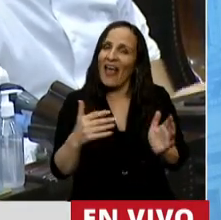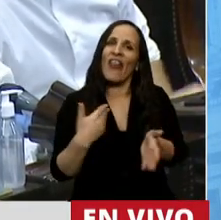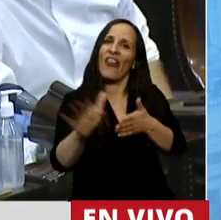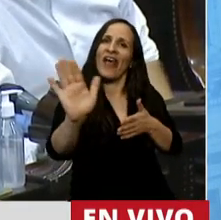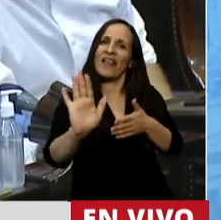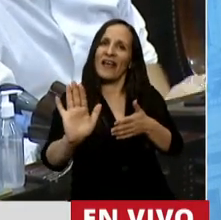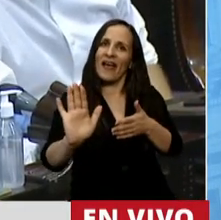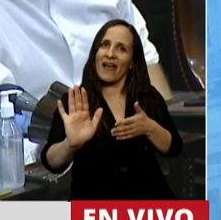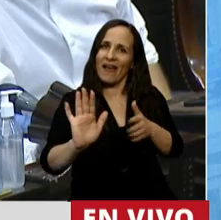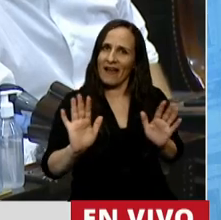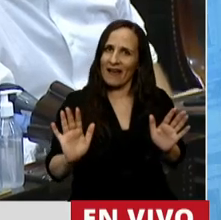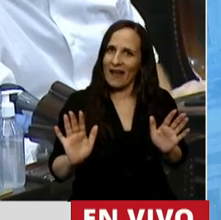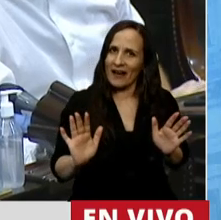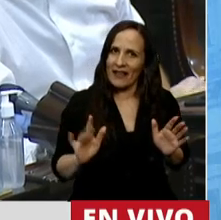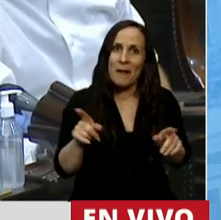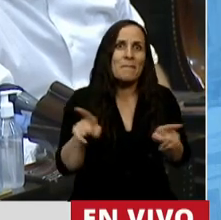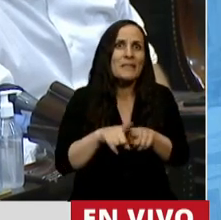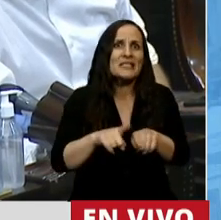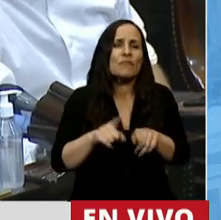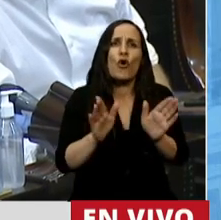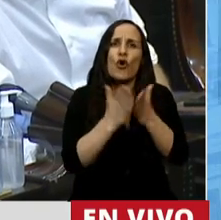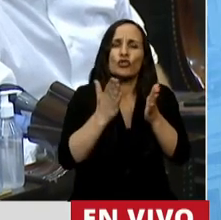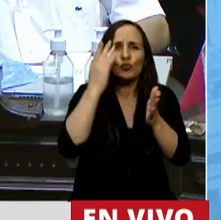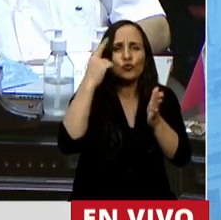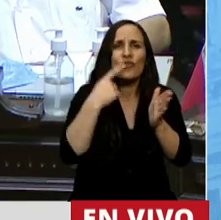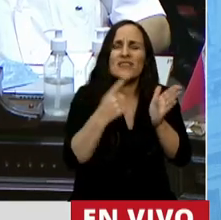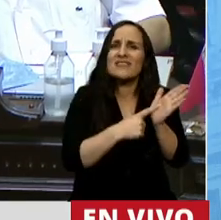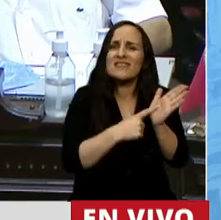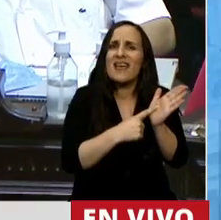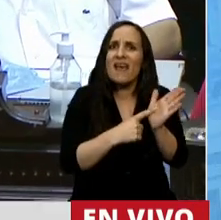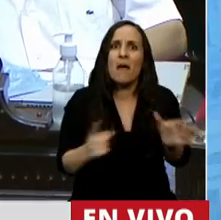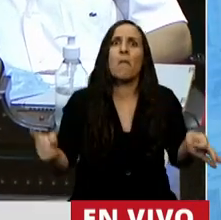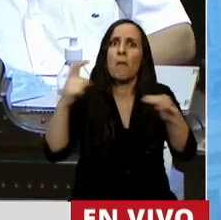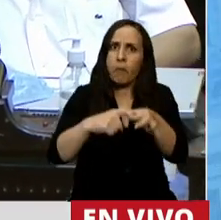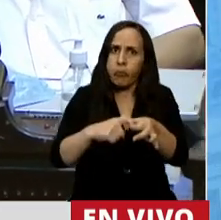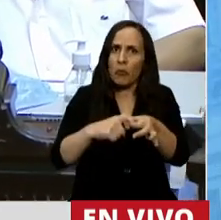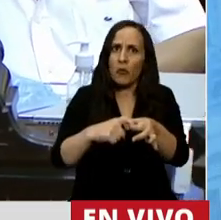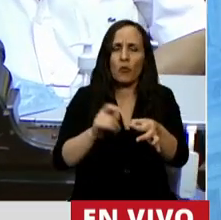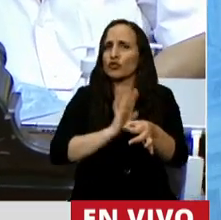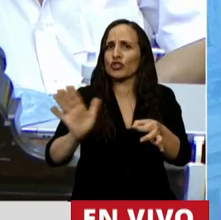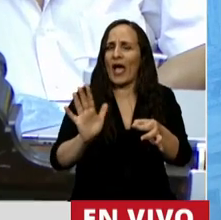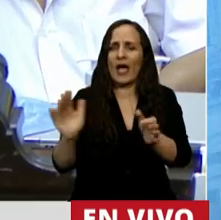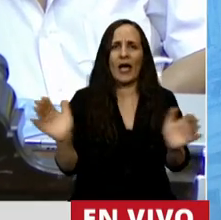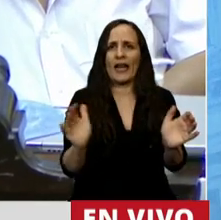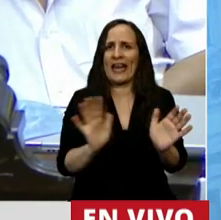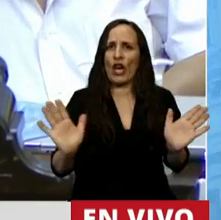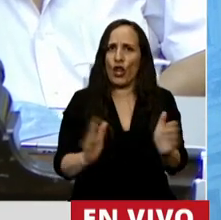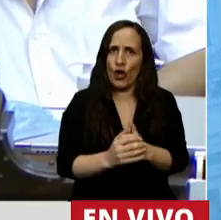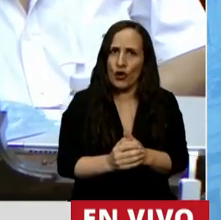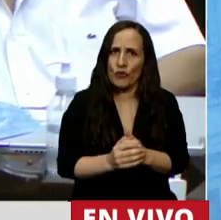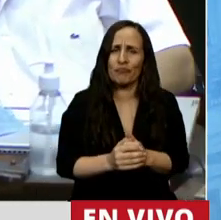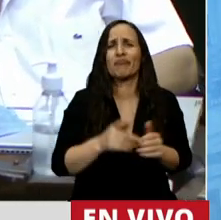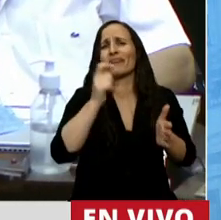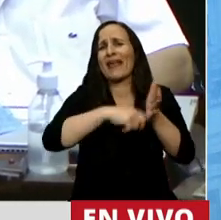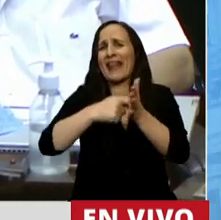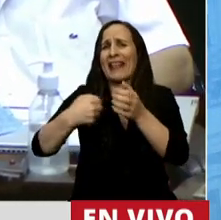de la concepción, tal como lo indica nuestra Constitución y múltiples tratados internacionales. Y se